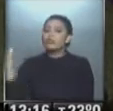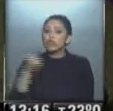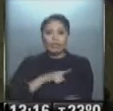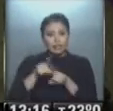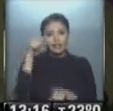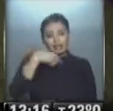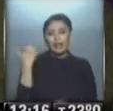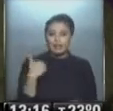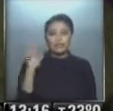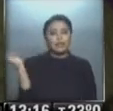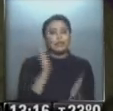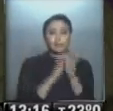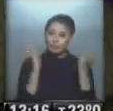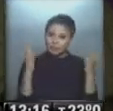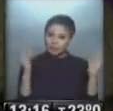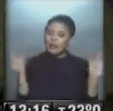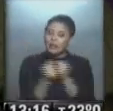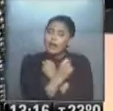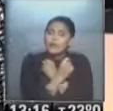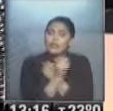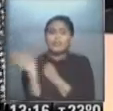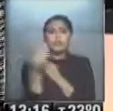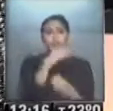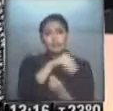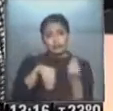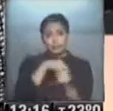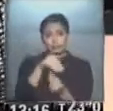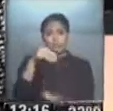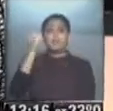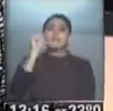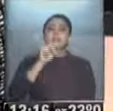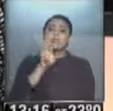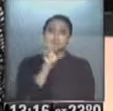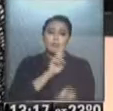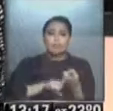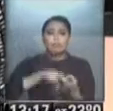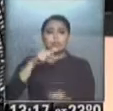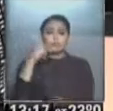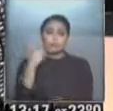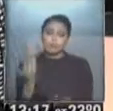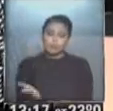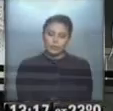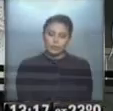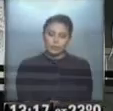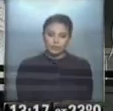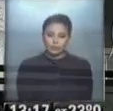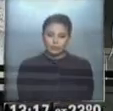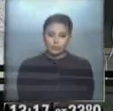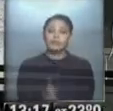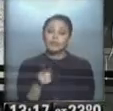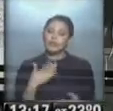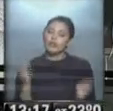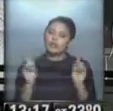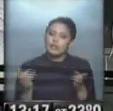desarrolló aquí. El aplauso y el abrazo para toda la familia, para Andrea Tenuta, para su hija, para Adela Gleiger, por supuesto. Nos